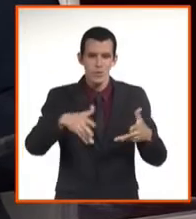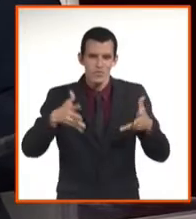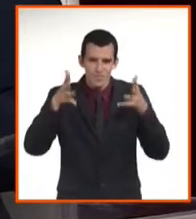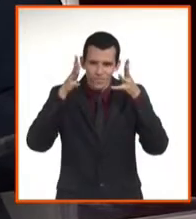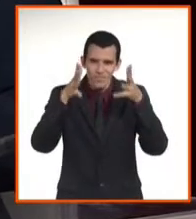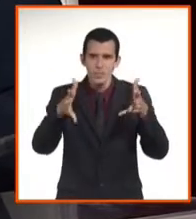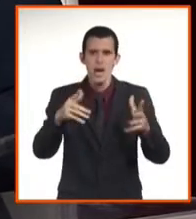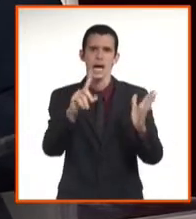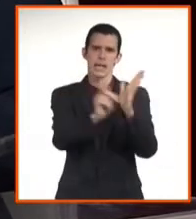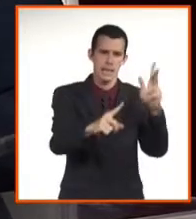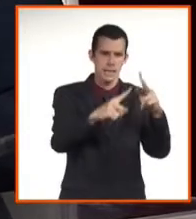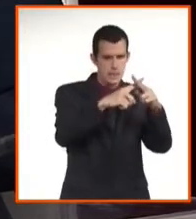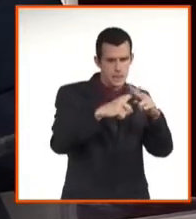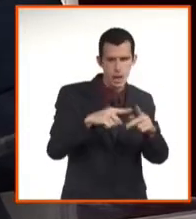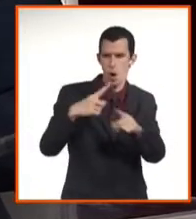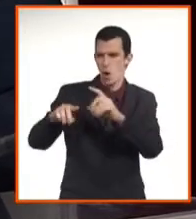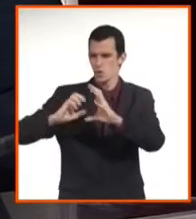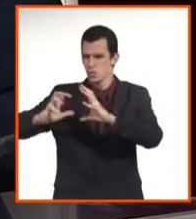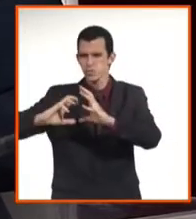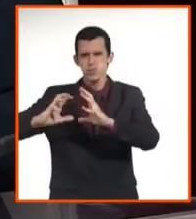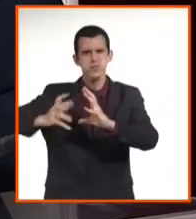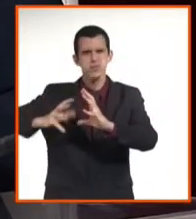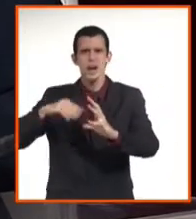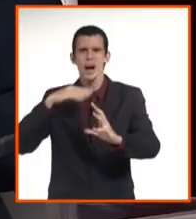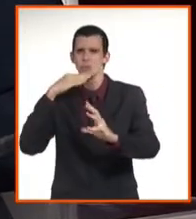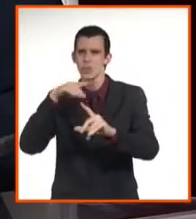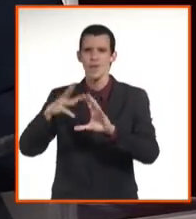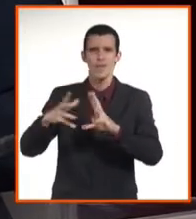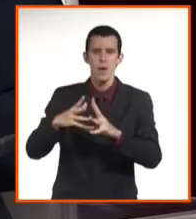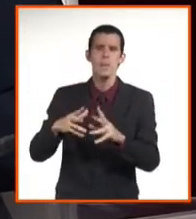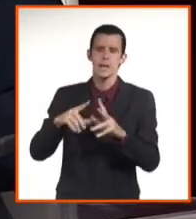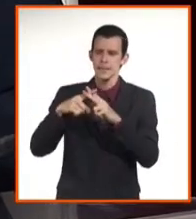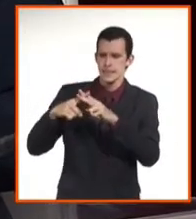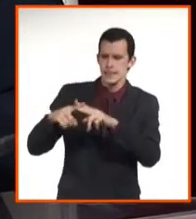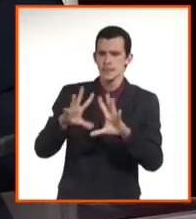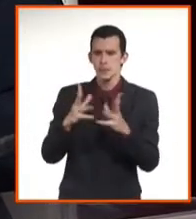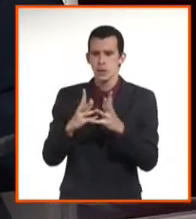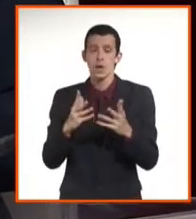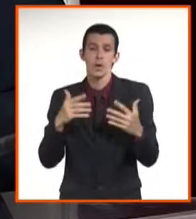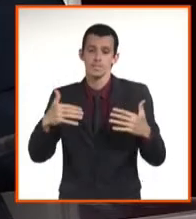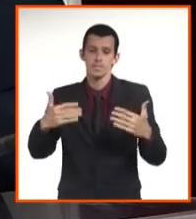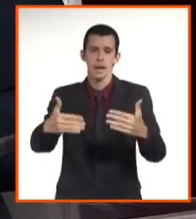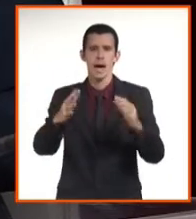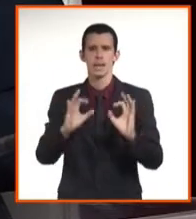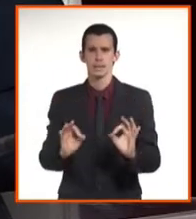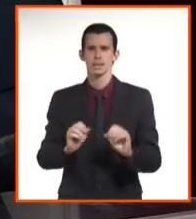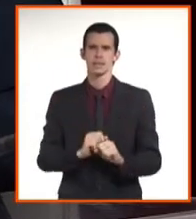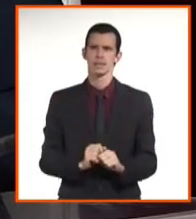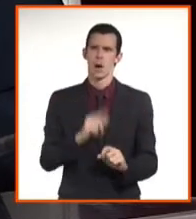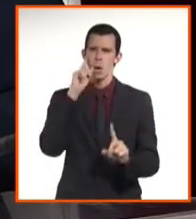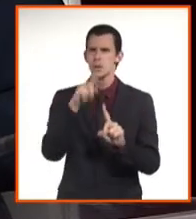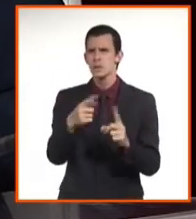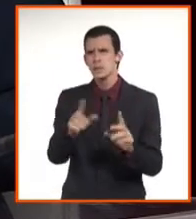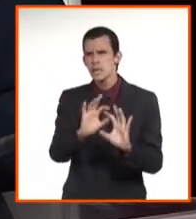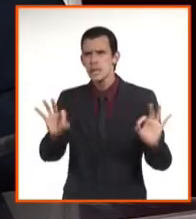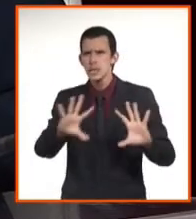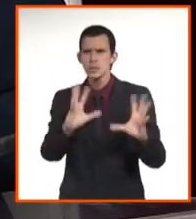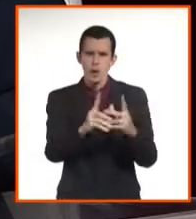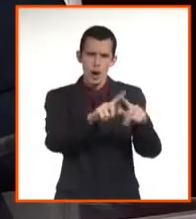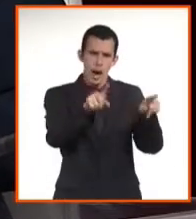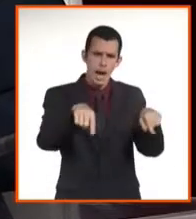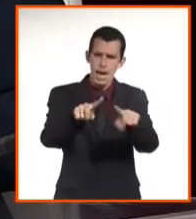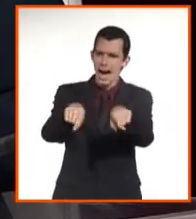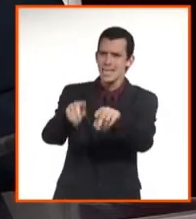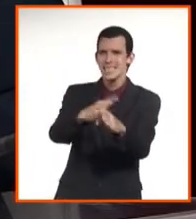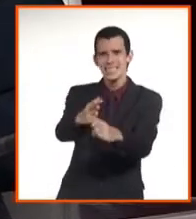de la generación térmica y las empresas de mantenimiento a continuar dando mantenimiento con mejor calidad al resto de las unidades. Hemos programado